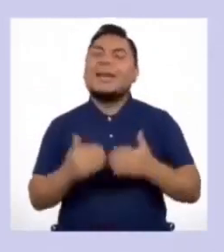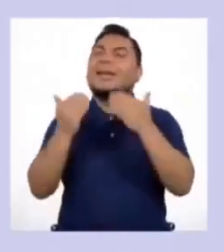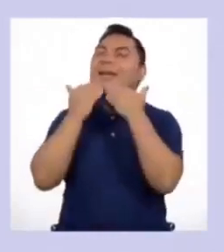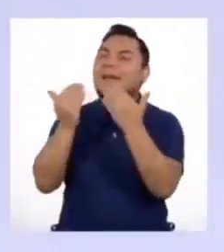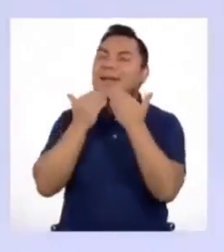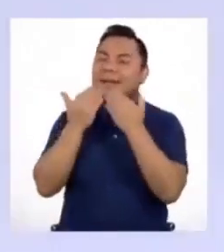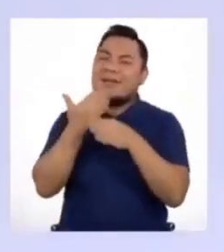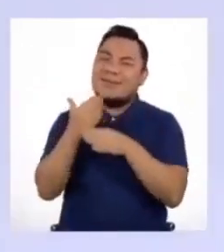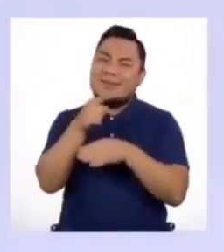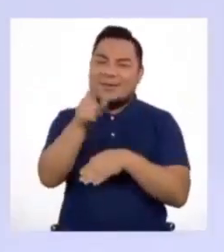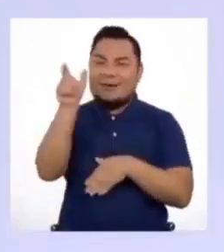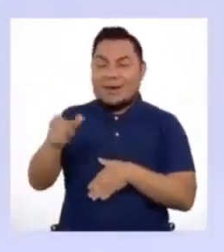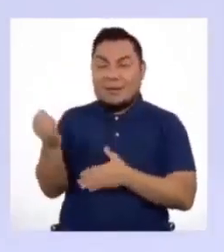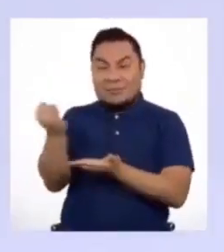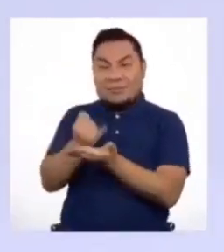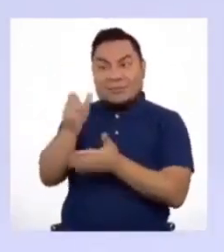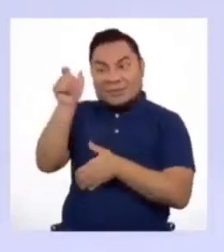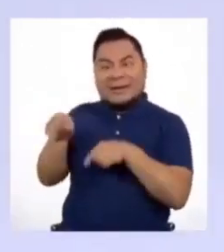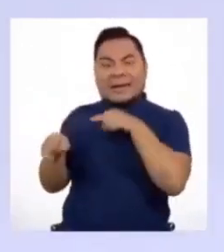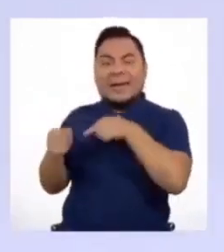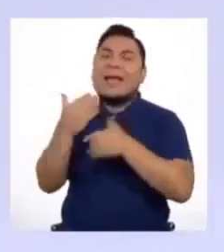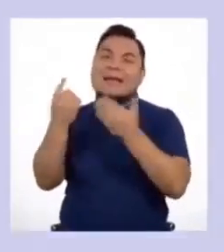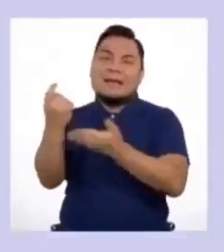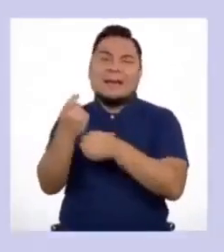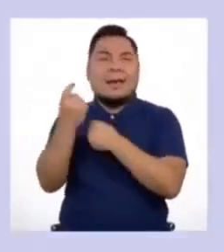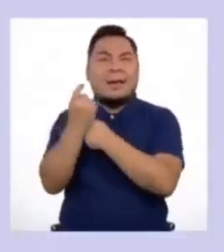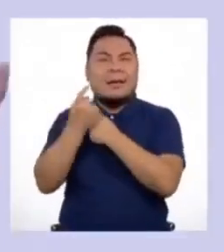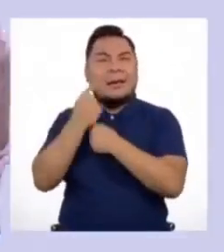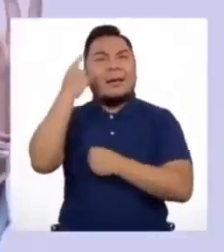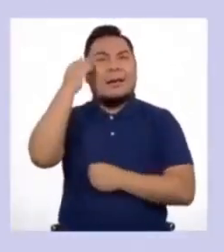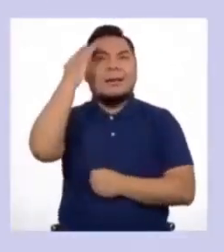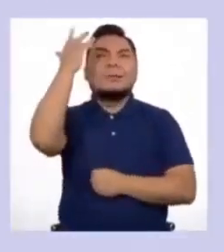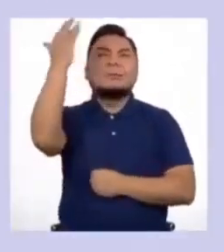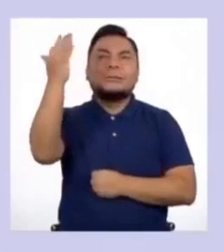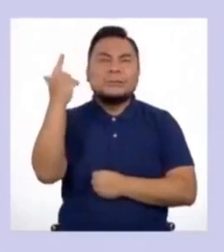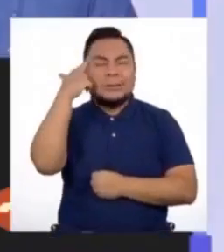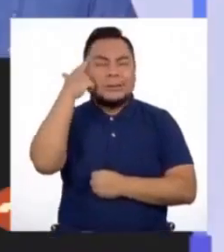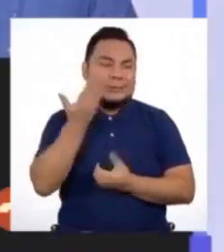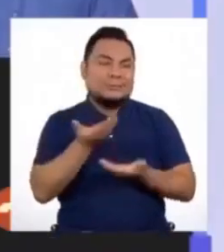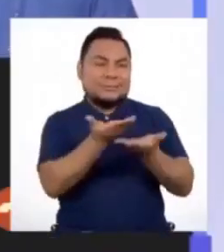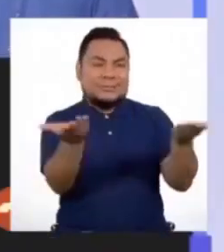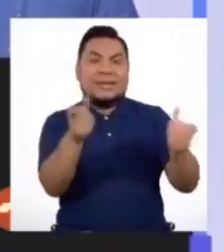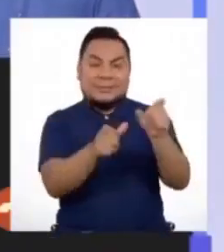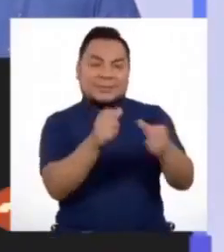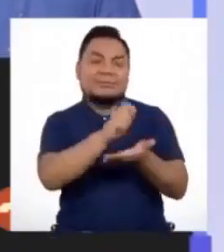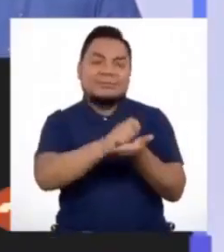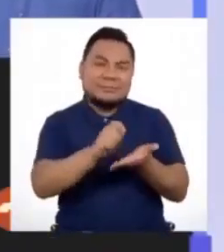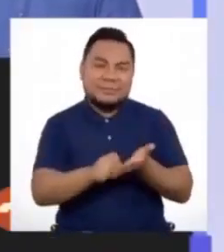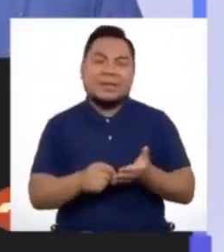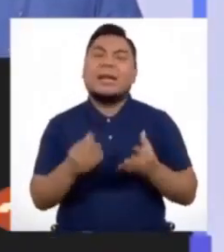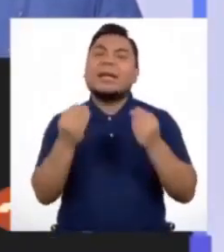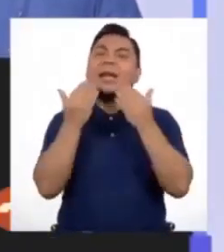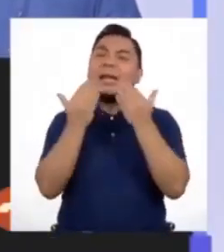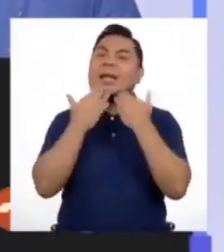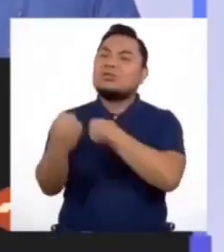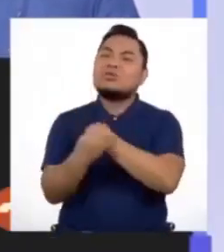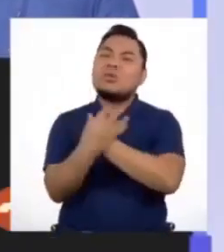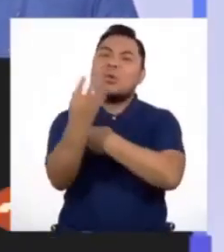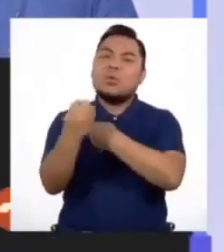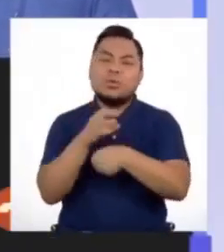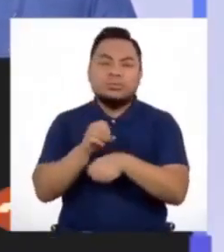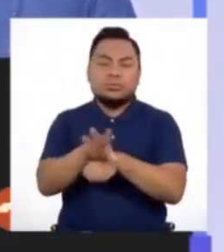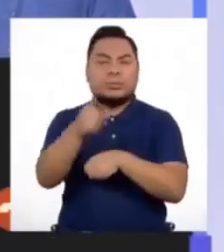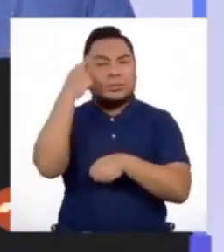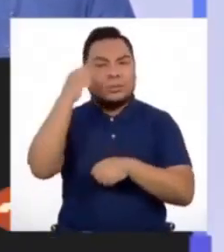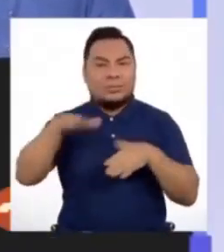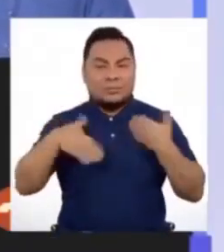compartido el trabajo del ilustrador, ya que con su creación podemos inspirarnos e inspirar a los demás. Y por darnos tantos consejos para empezar la